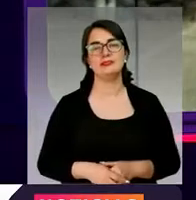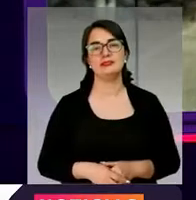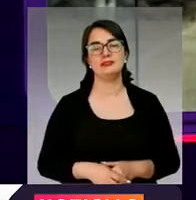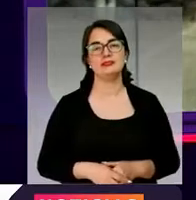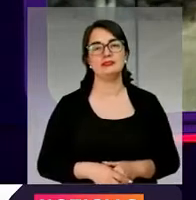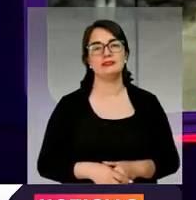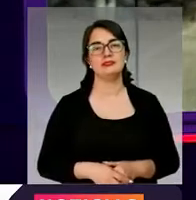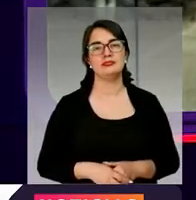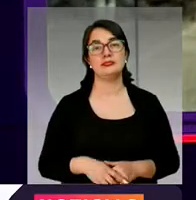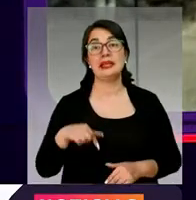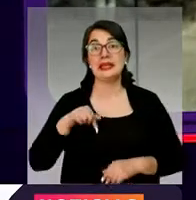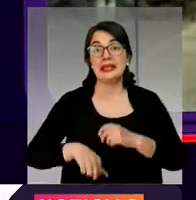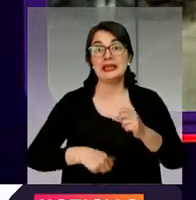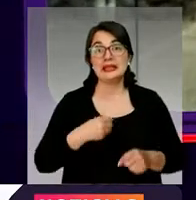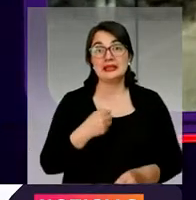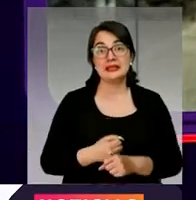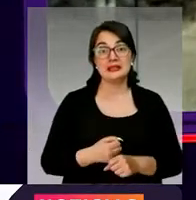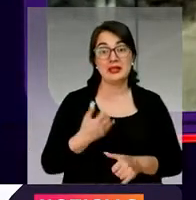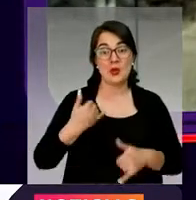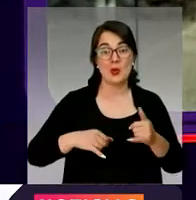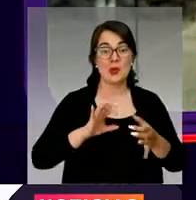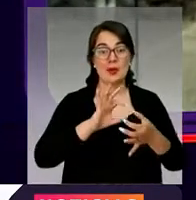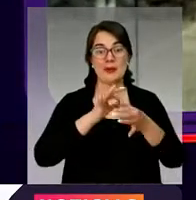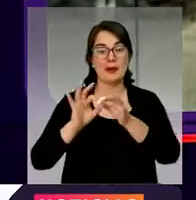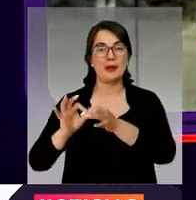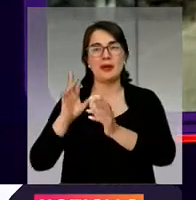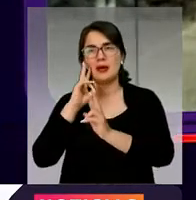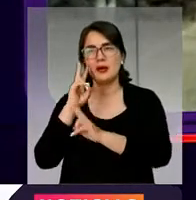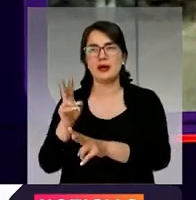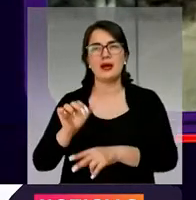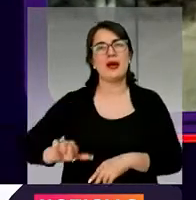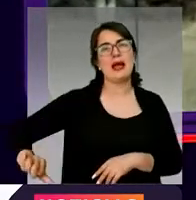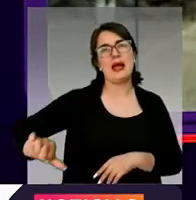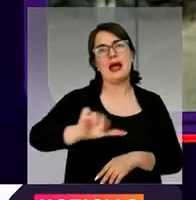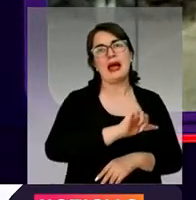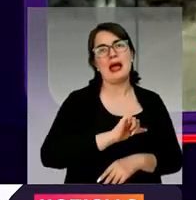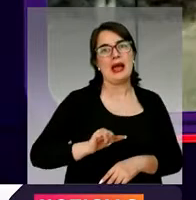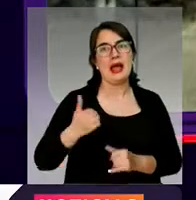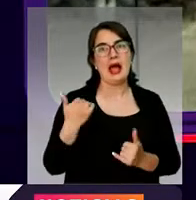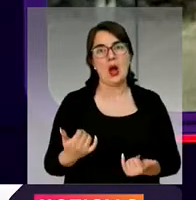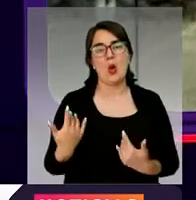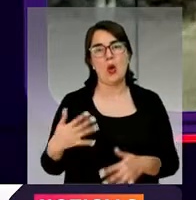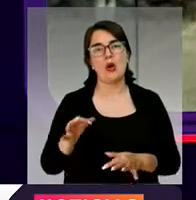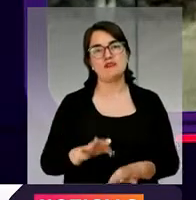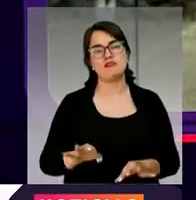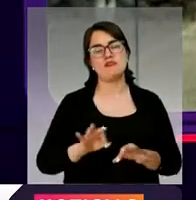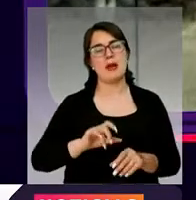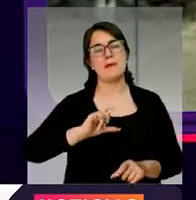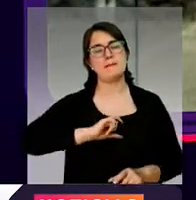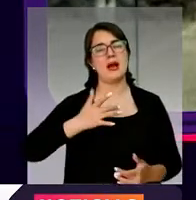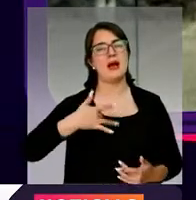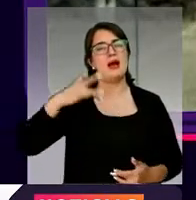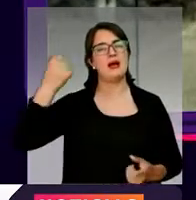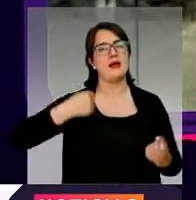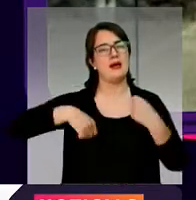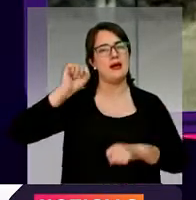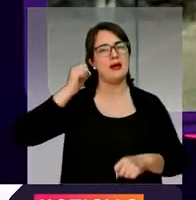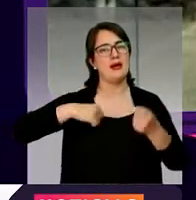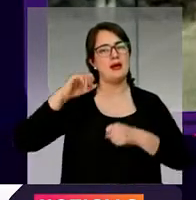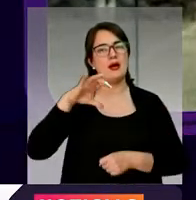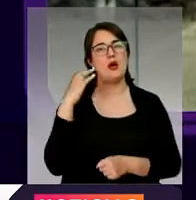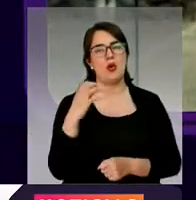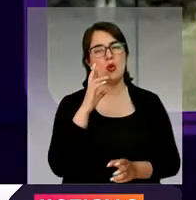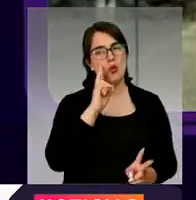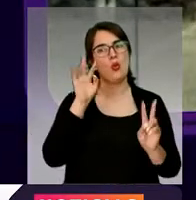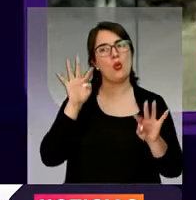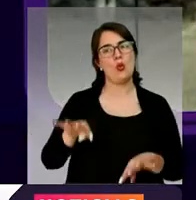Y en este año de Juegos Olímpicos rendimos homenajes a las mujeres que en estas justas le han dado medallas a Colombia y que han hecho de nuestro país uno de los